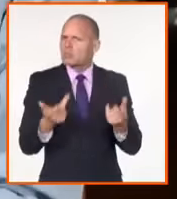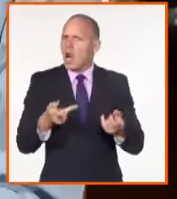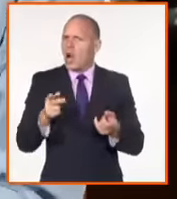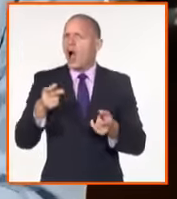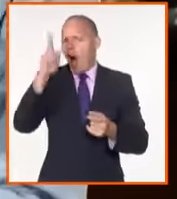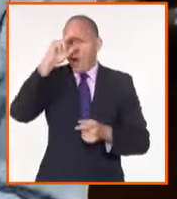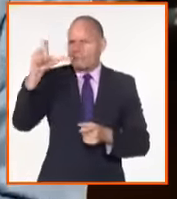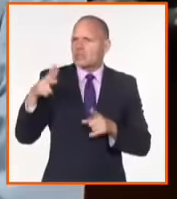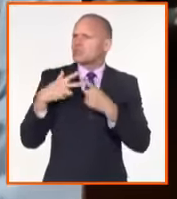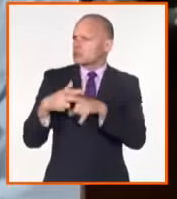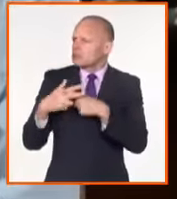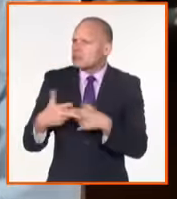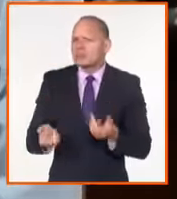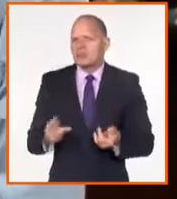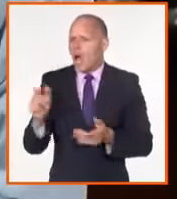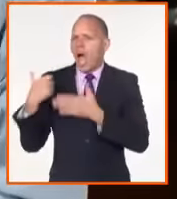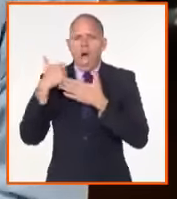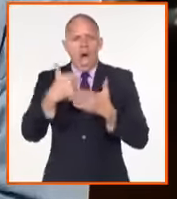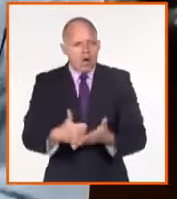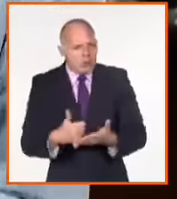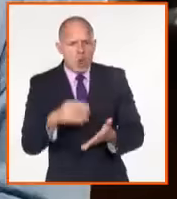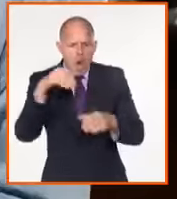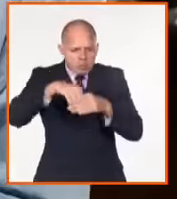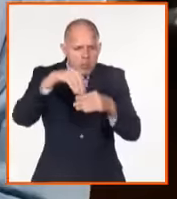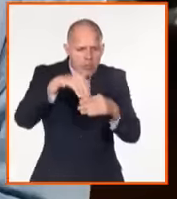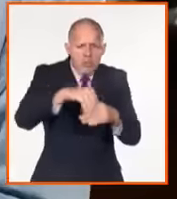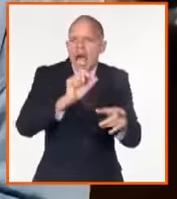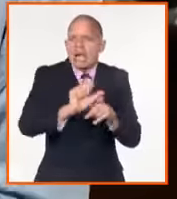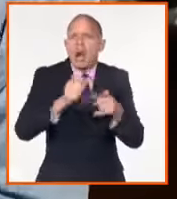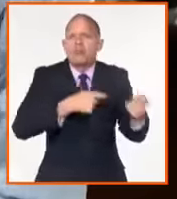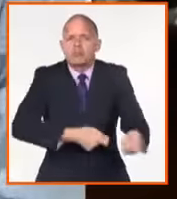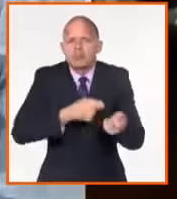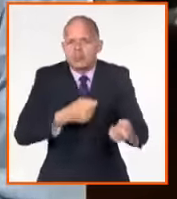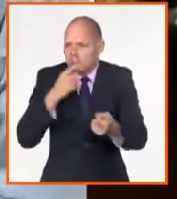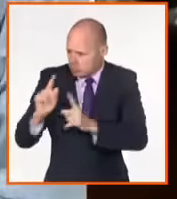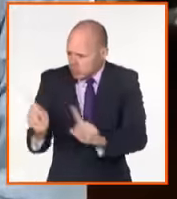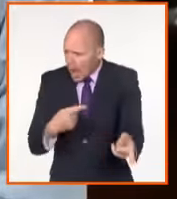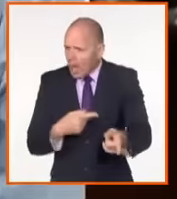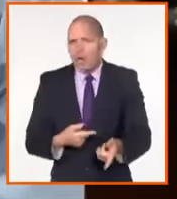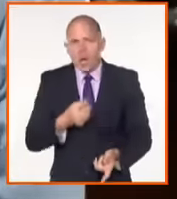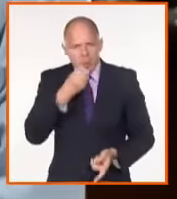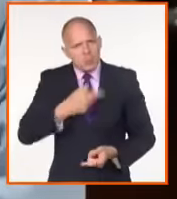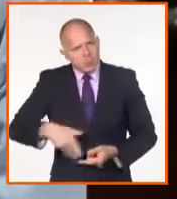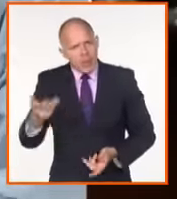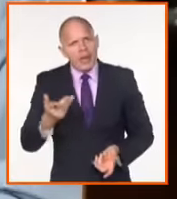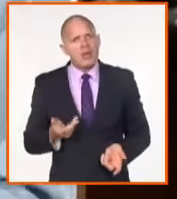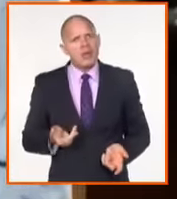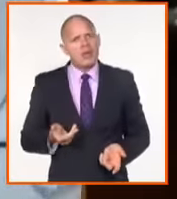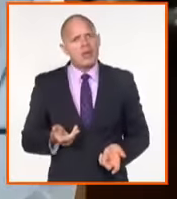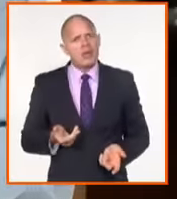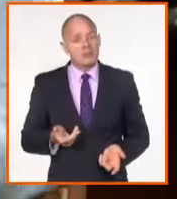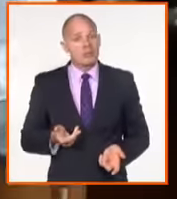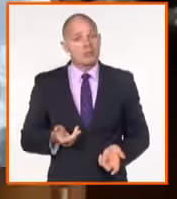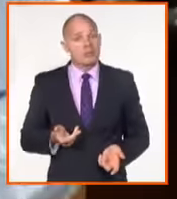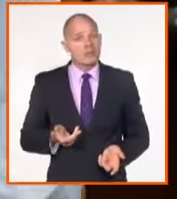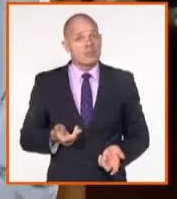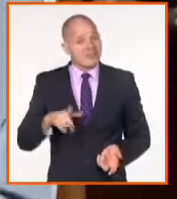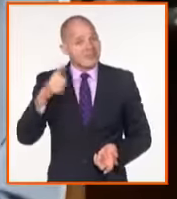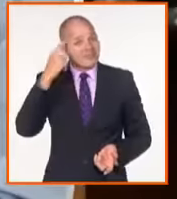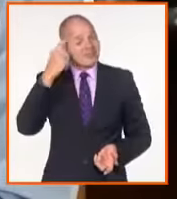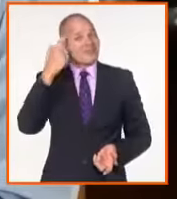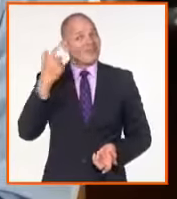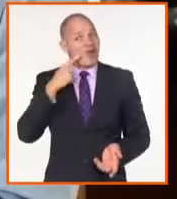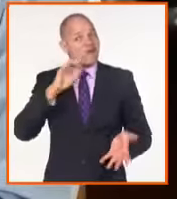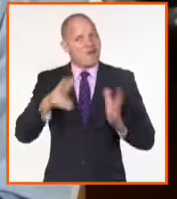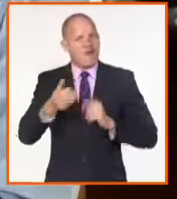participar en el programa de la vivienda, a producir alimentos para que cambie la situación alimentaria de sus trabajadores y de las familias de sus trabajadores, que son